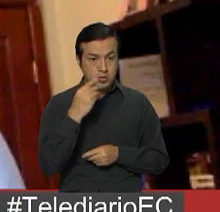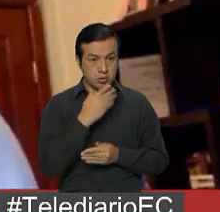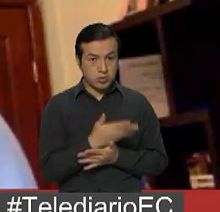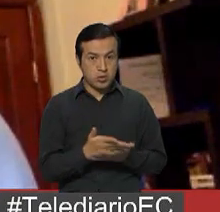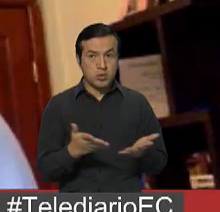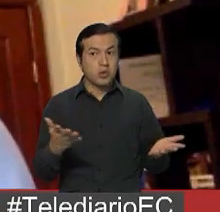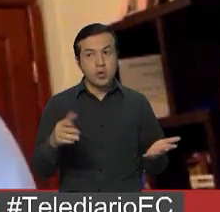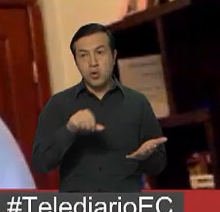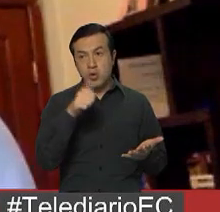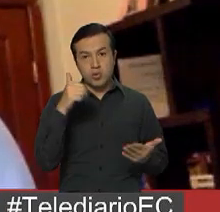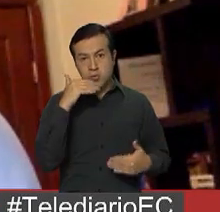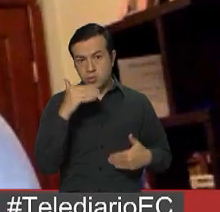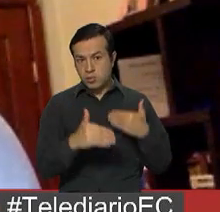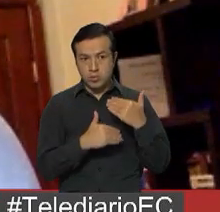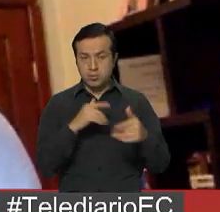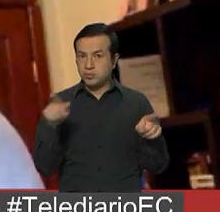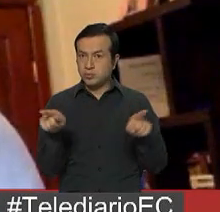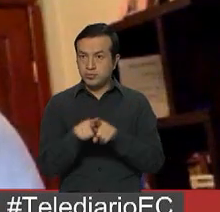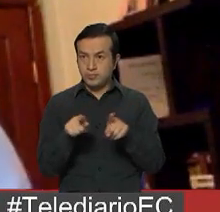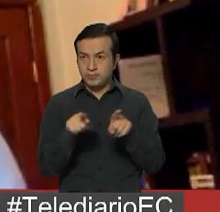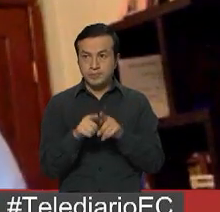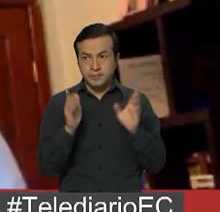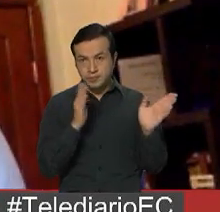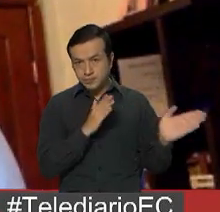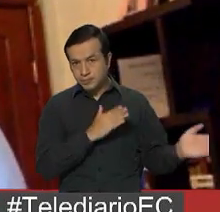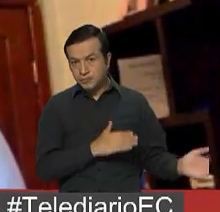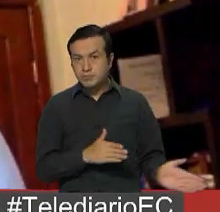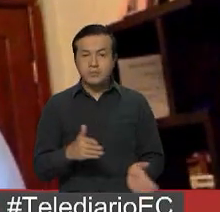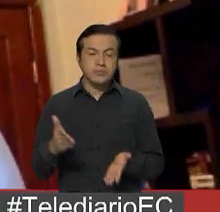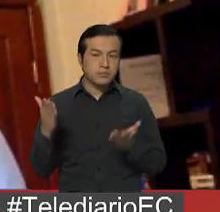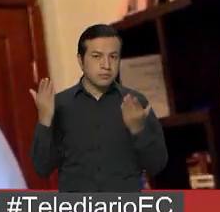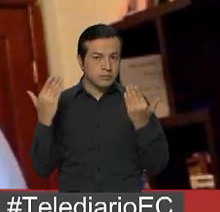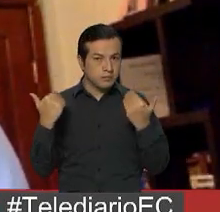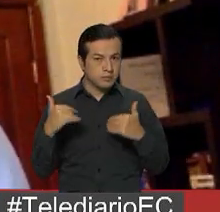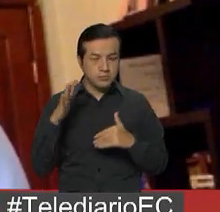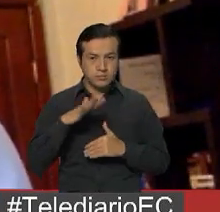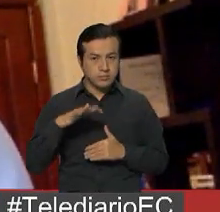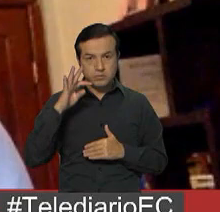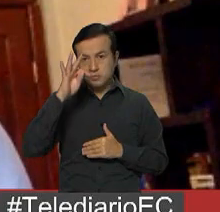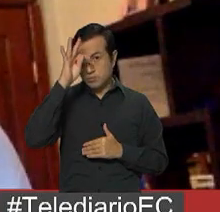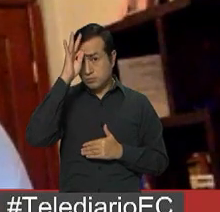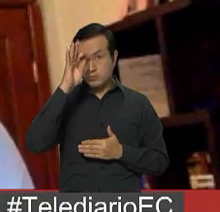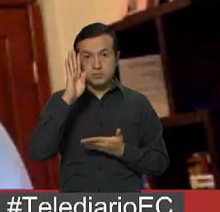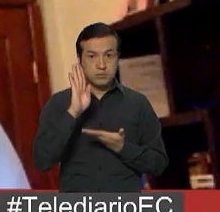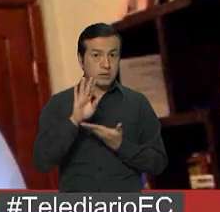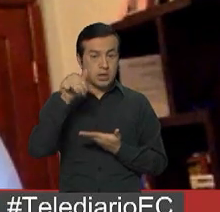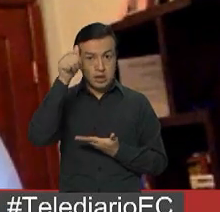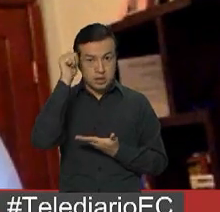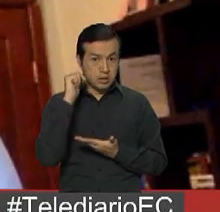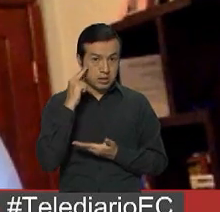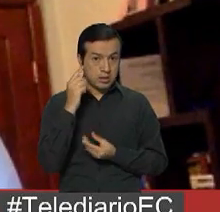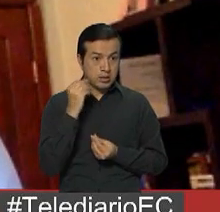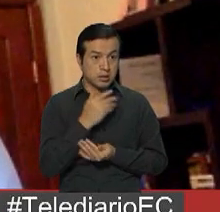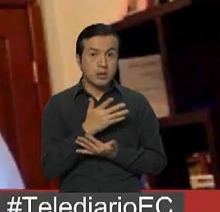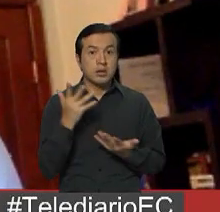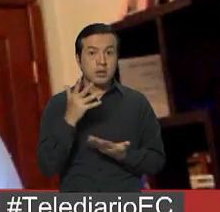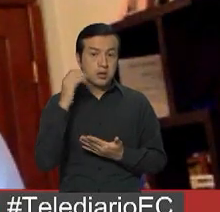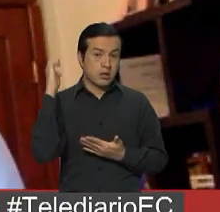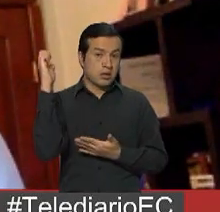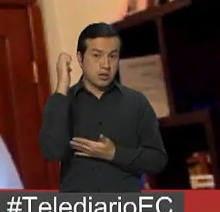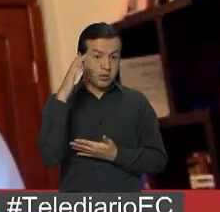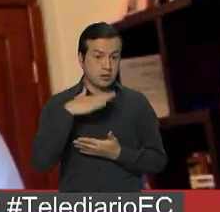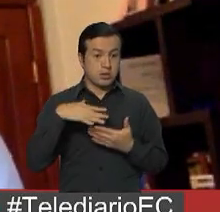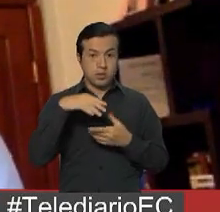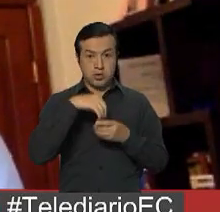otros procesos relacionados dentro del mismo dentro del mismo hospital los del ies aller e incorporamos una unidad de emergente también